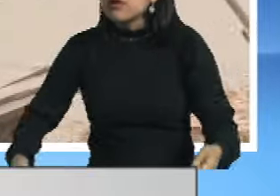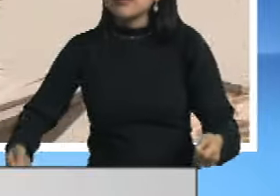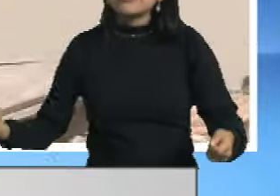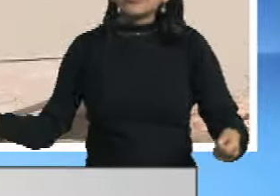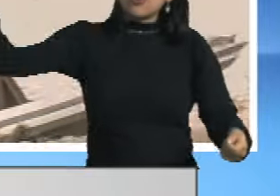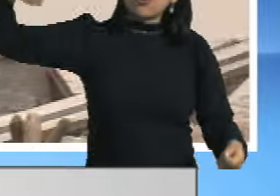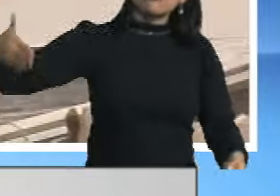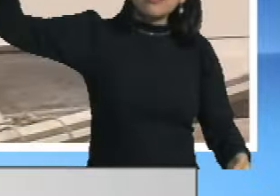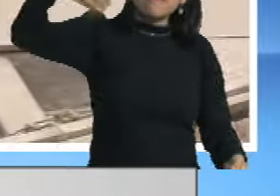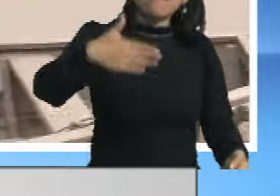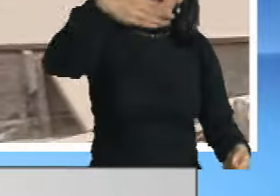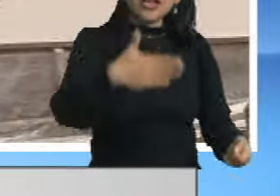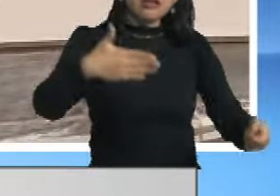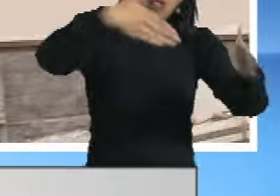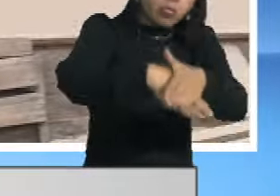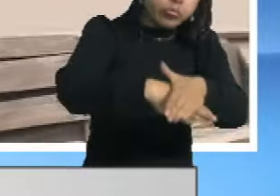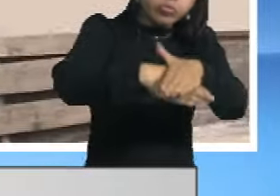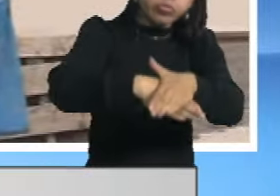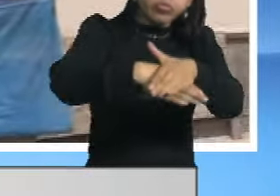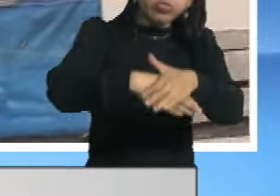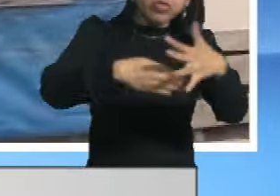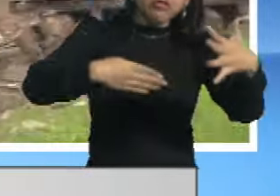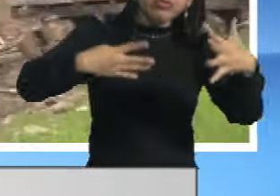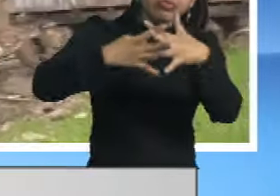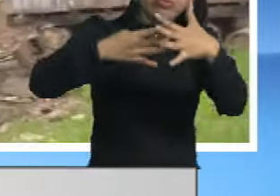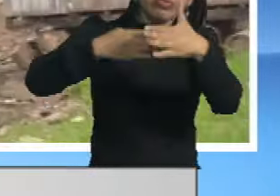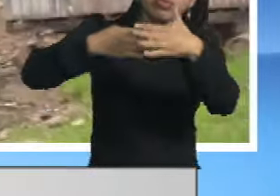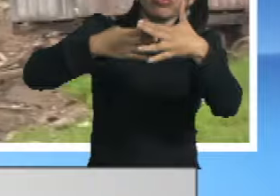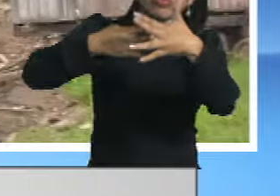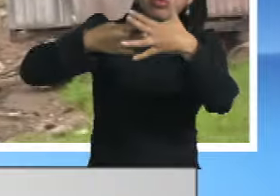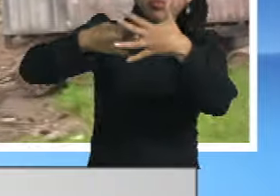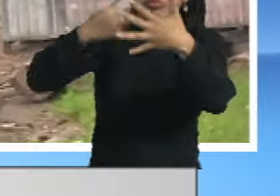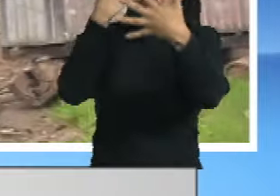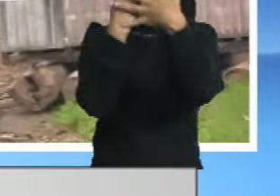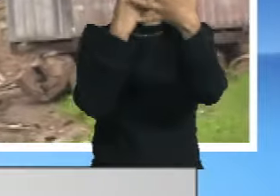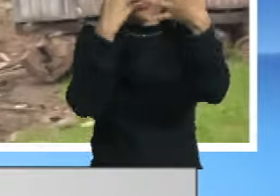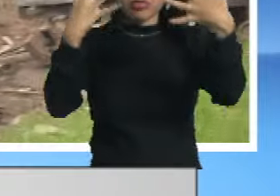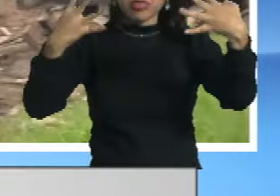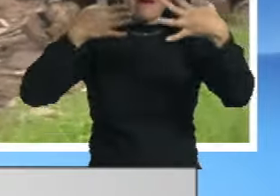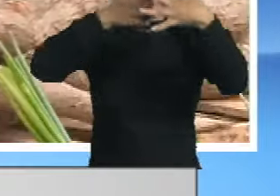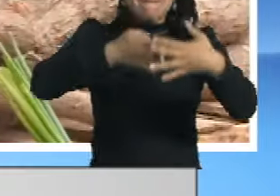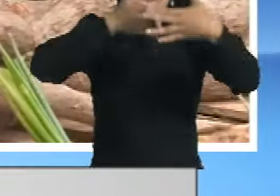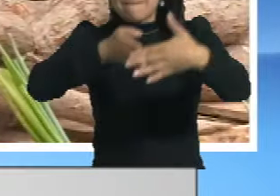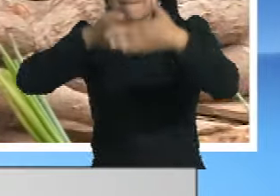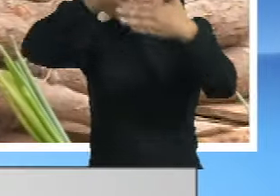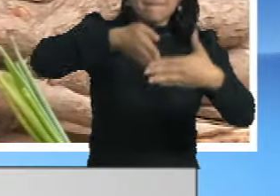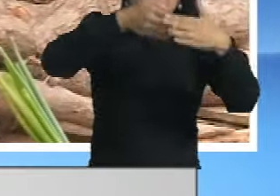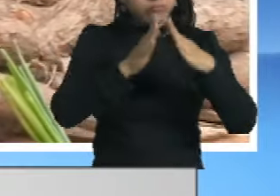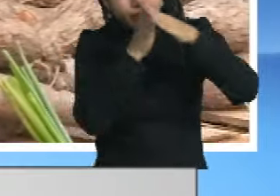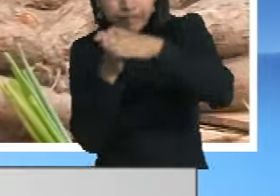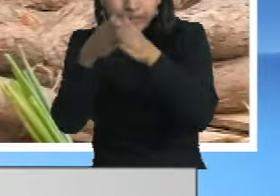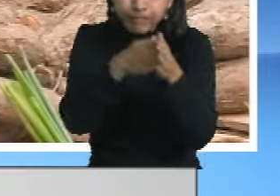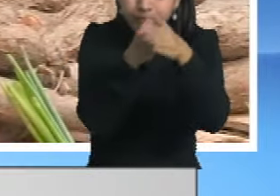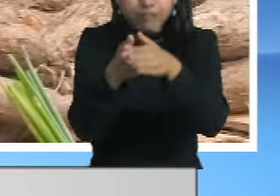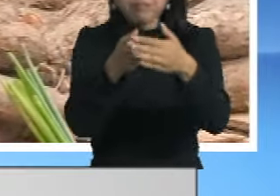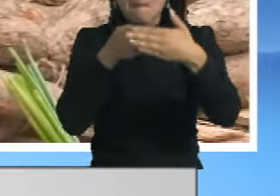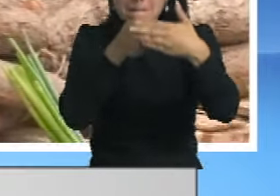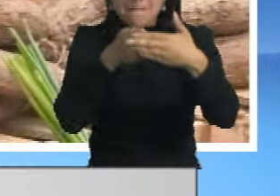también. La intensa calor o las fuertes temperaturas del agua han hecho que nuestros